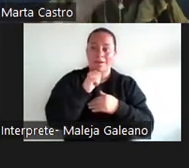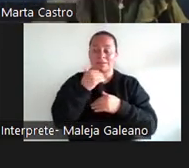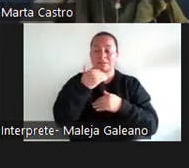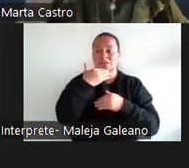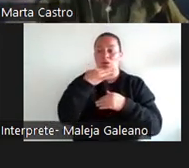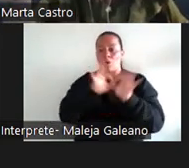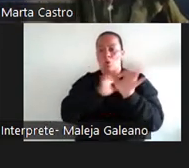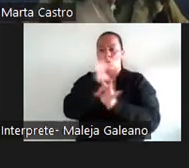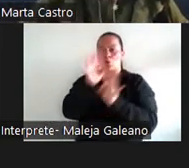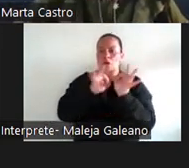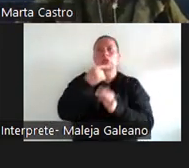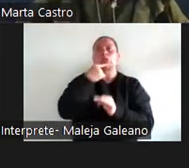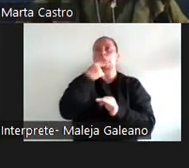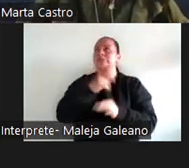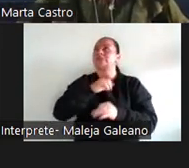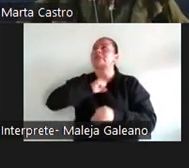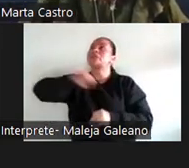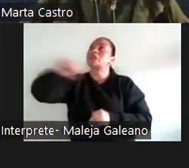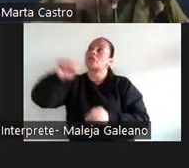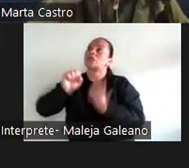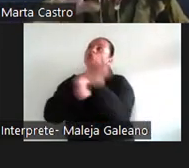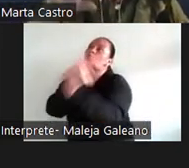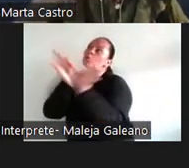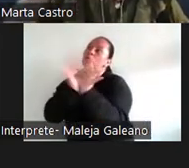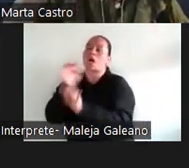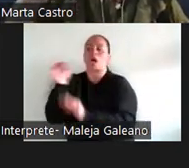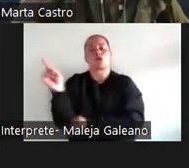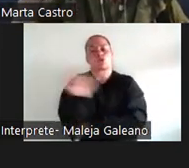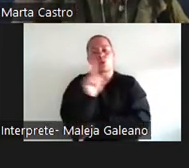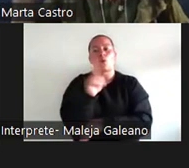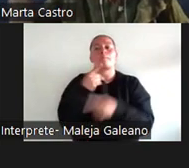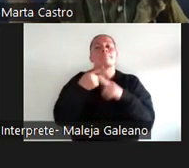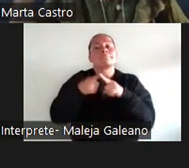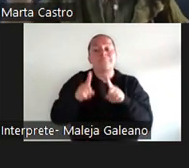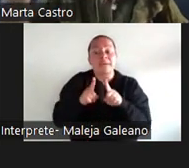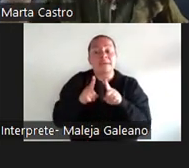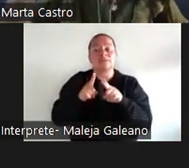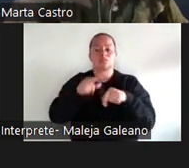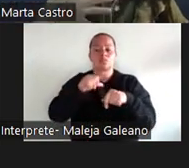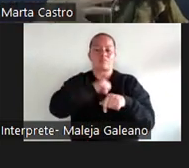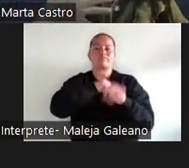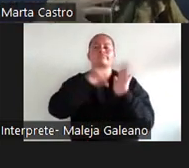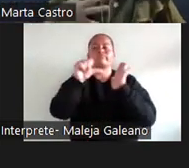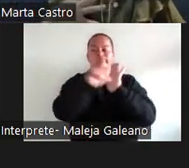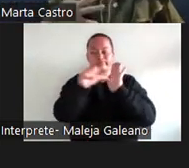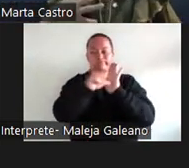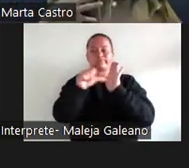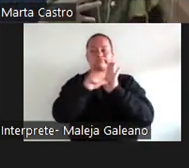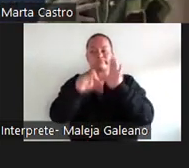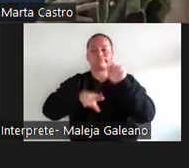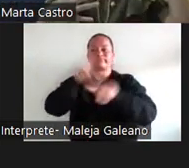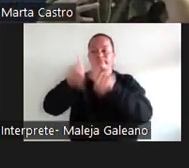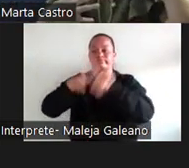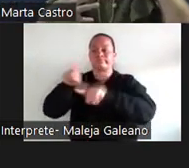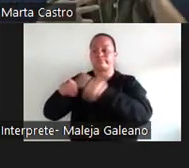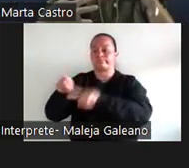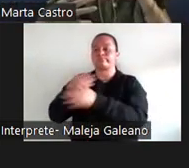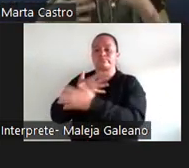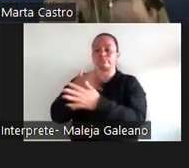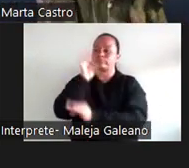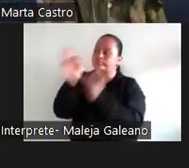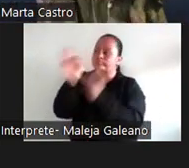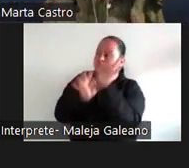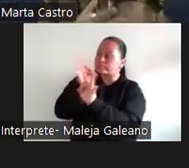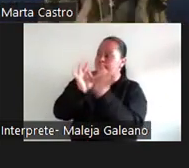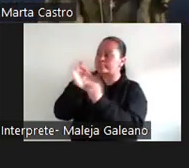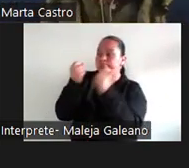el derecho al cuidado Pero hay algunas algunos artículos que atañen a ese cuidado desde lo que nosotras entendemos